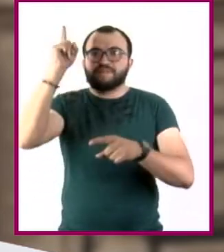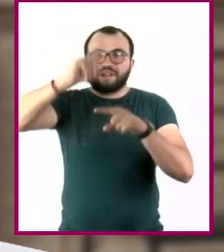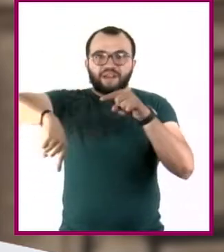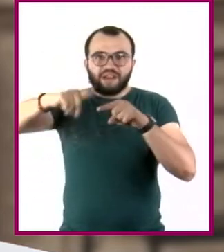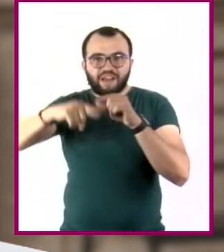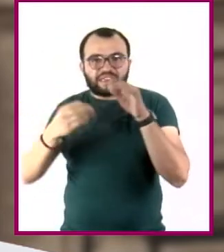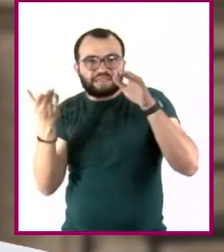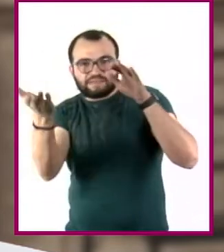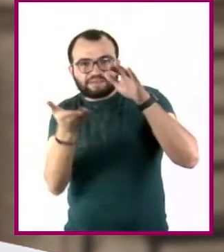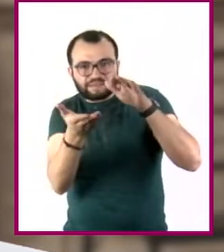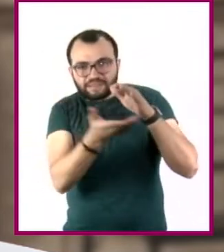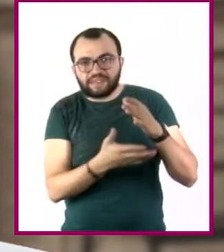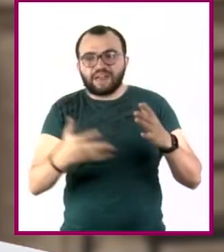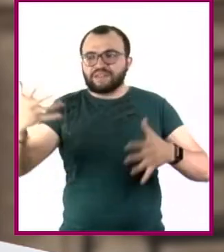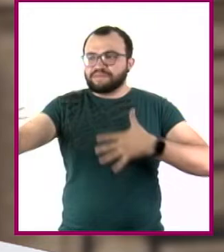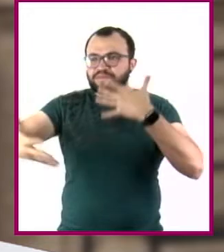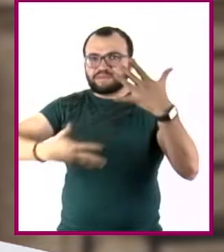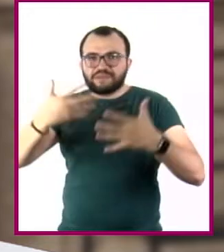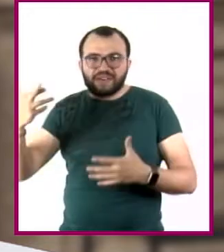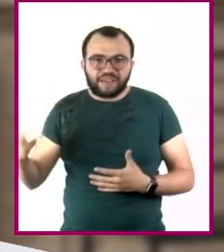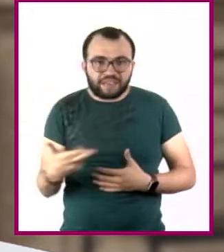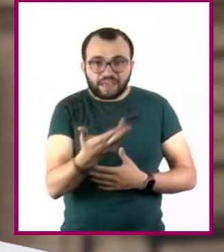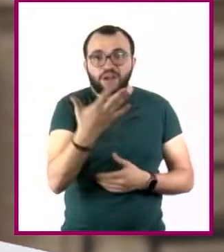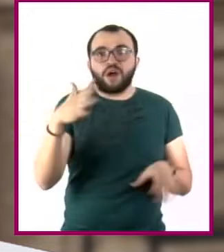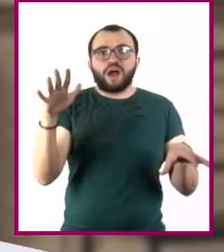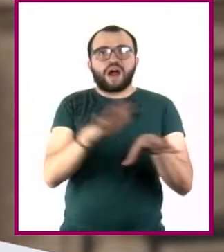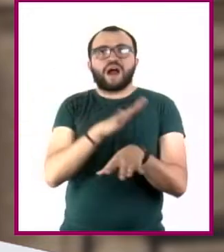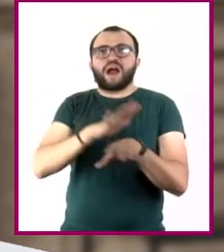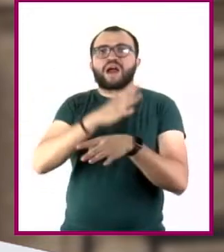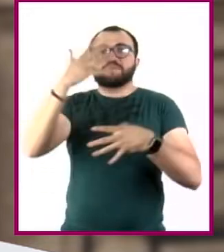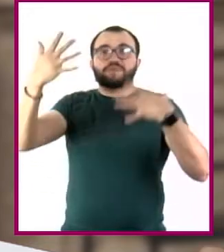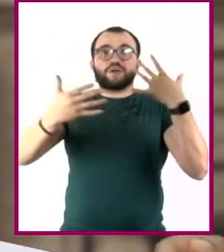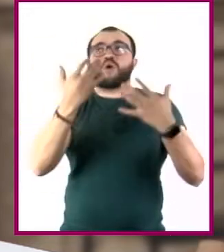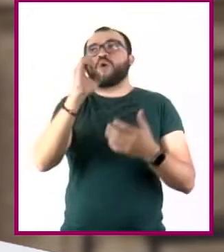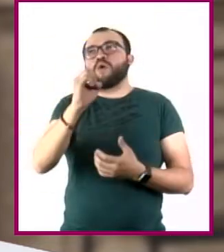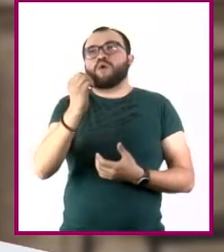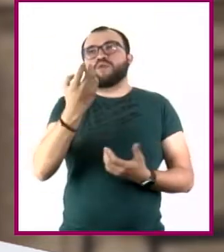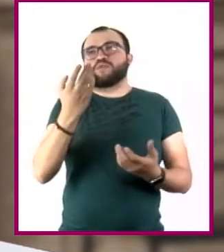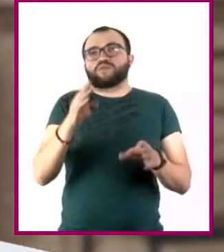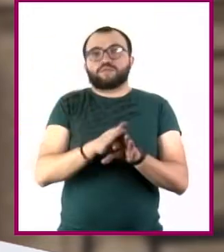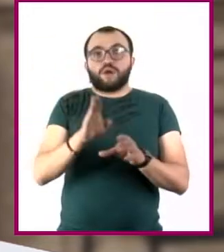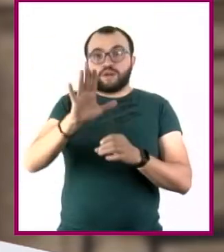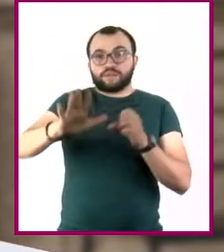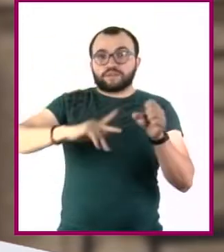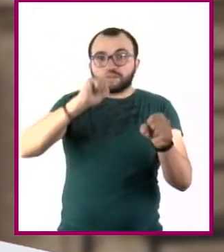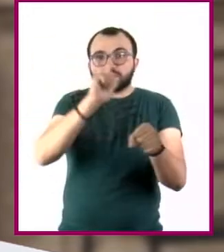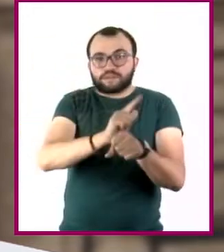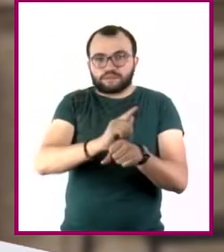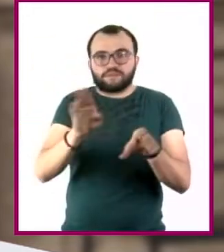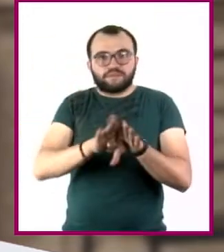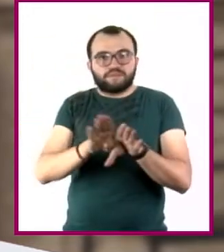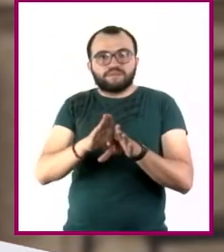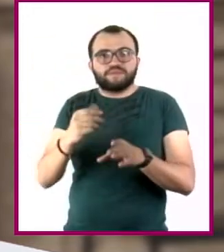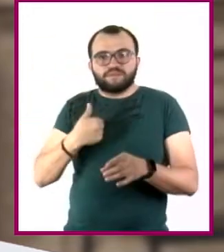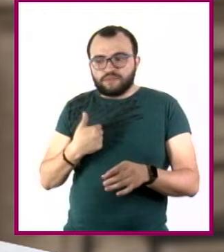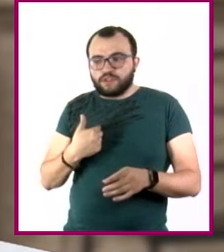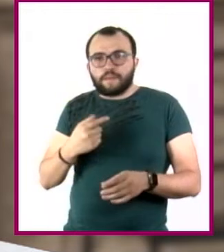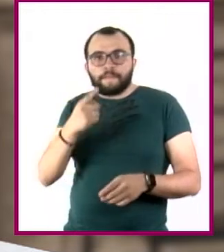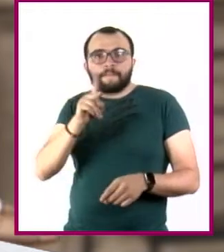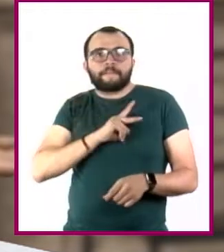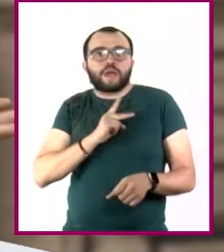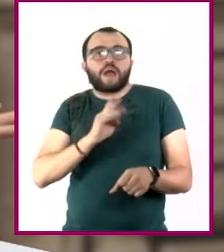el cambio climático, ¿no? Y que agarremos a los animales de nuestros puerquitos. O sea, que los explotemos para nuestro